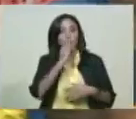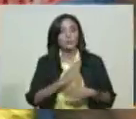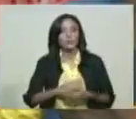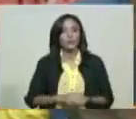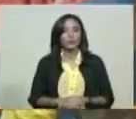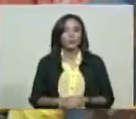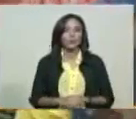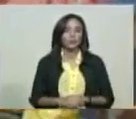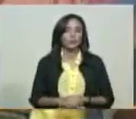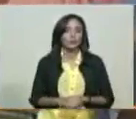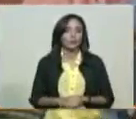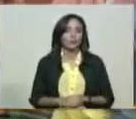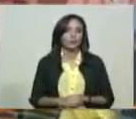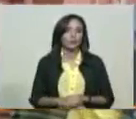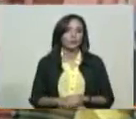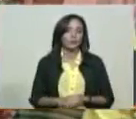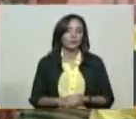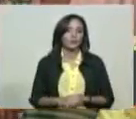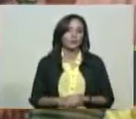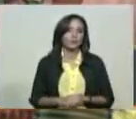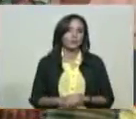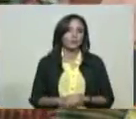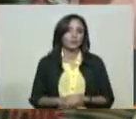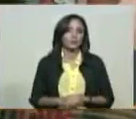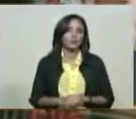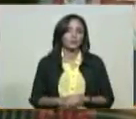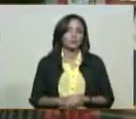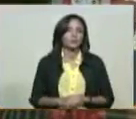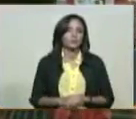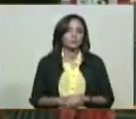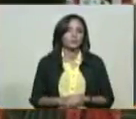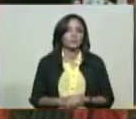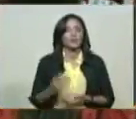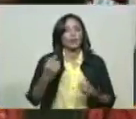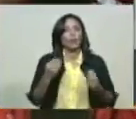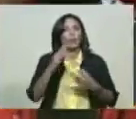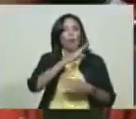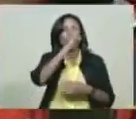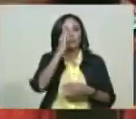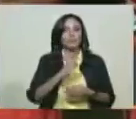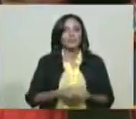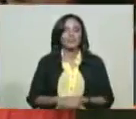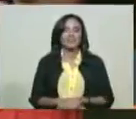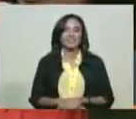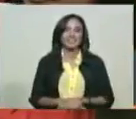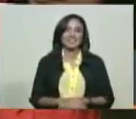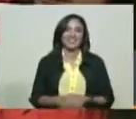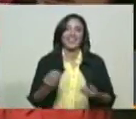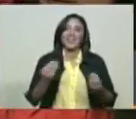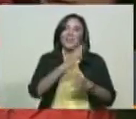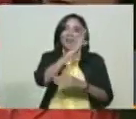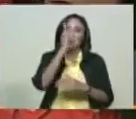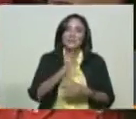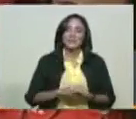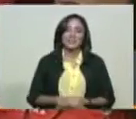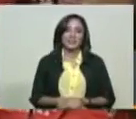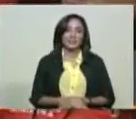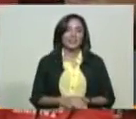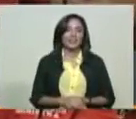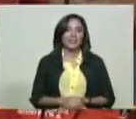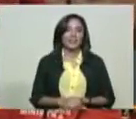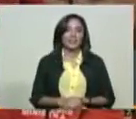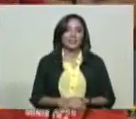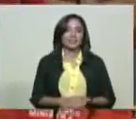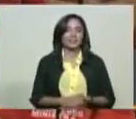continuación del golpe de estado contra la luna contra dilma y lula si un día preso y condenado a 12 años de